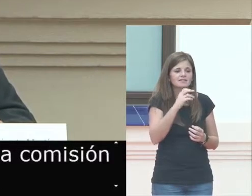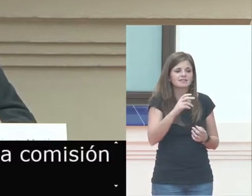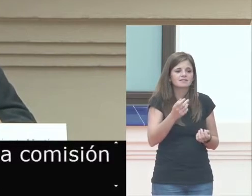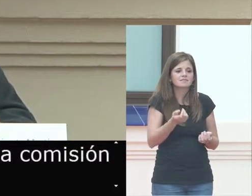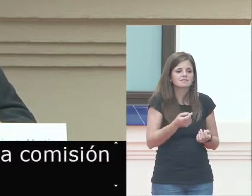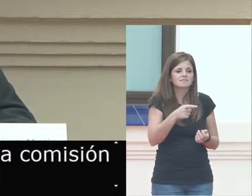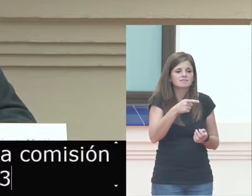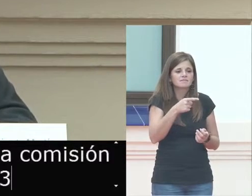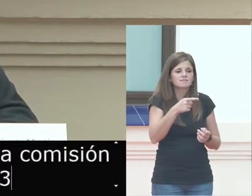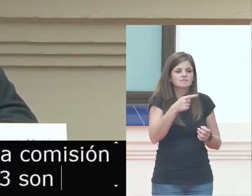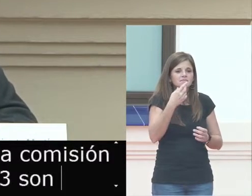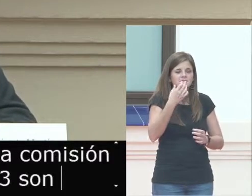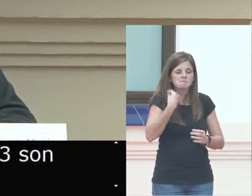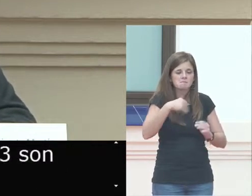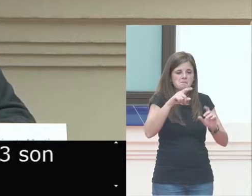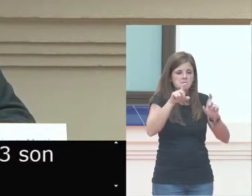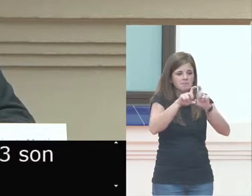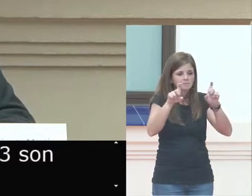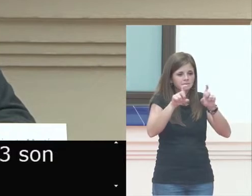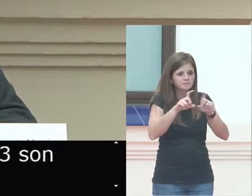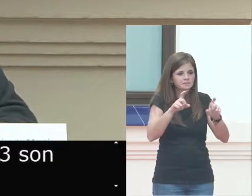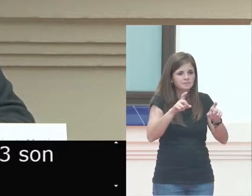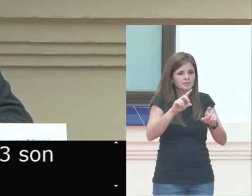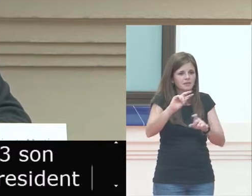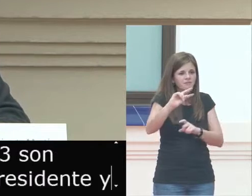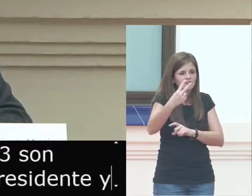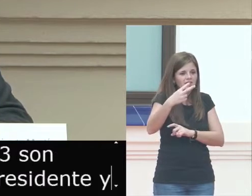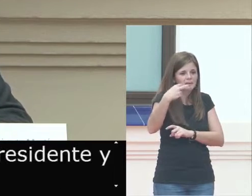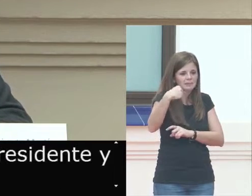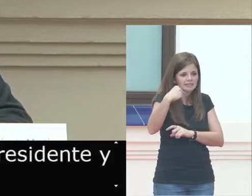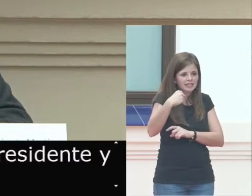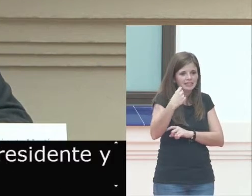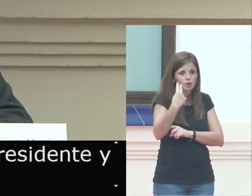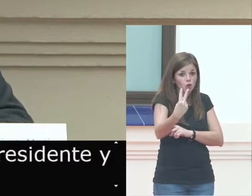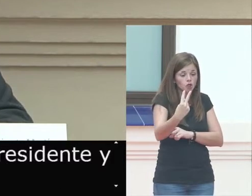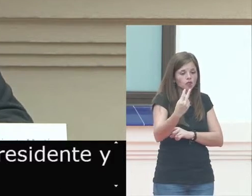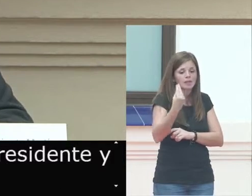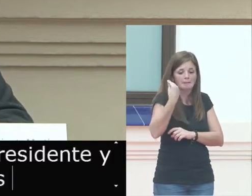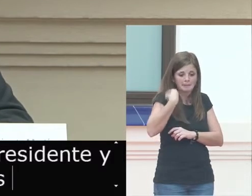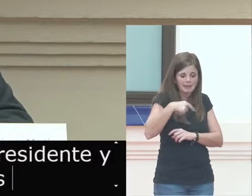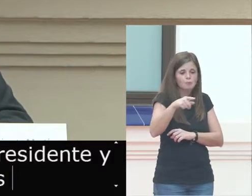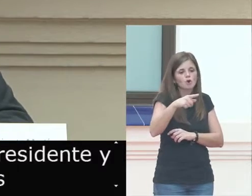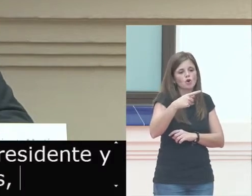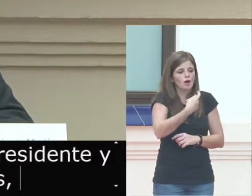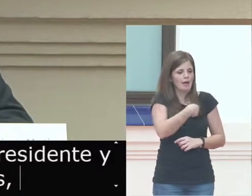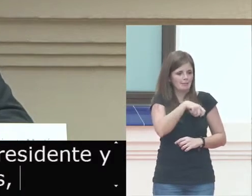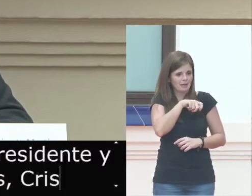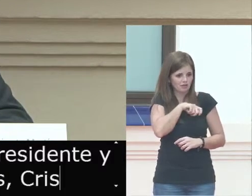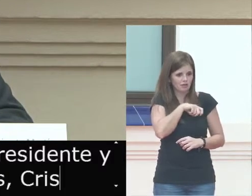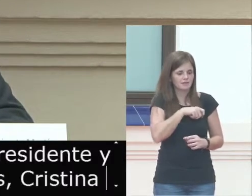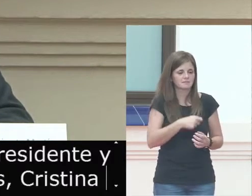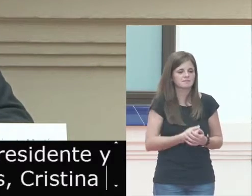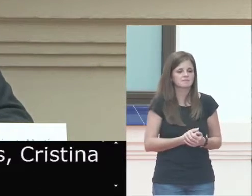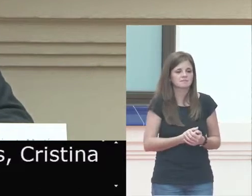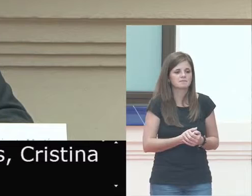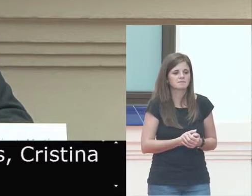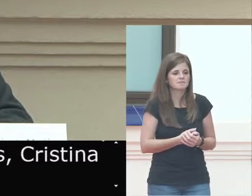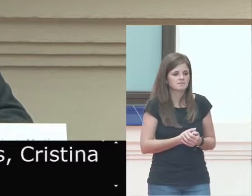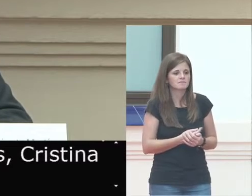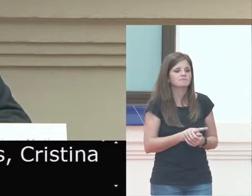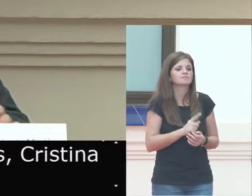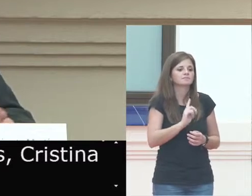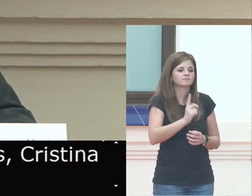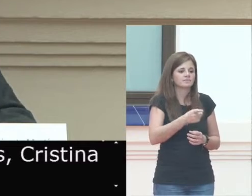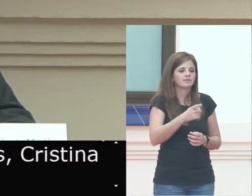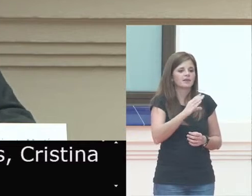Este organismo tenía un presidente y 2 vicepresidentes, ambos españoles, Cristina Rodríguez Porrero, la anterior directora de CEAPAT, y Óscar